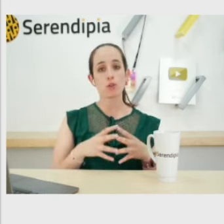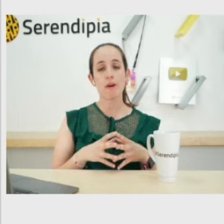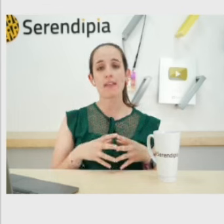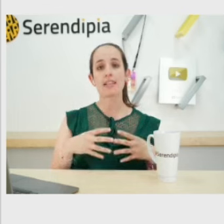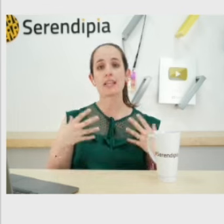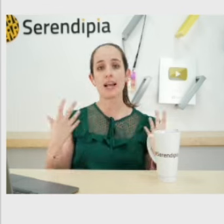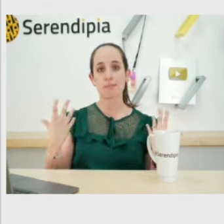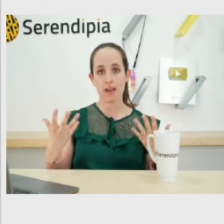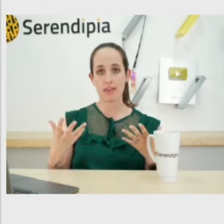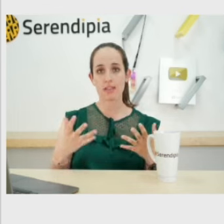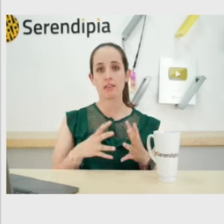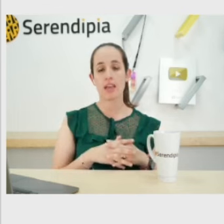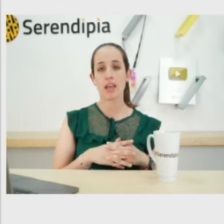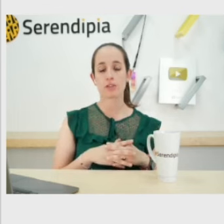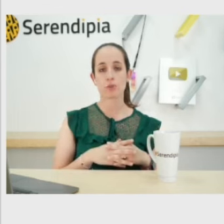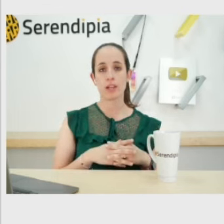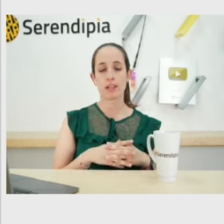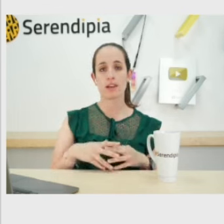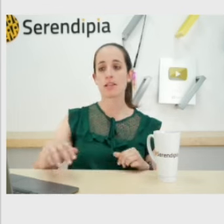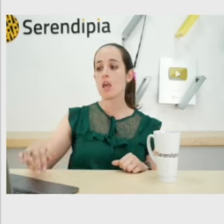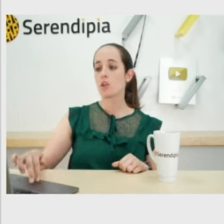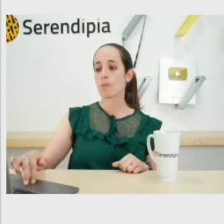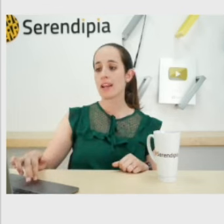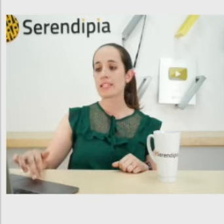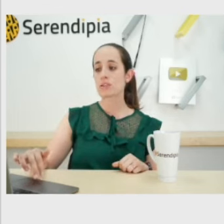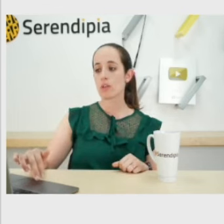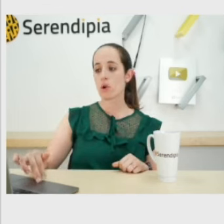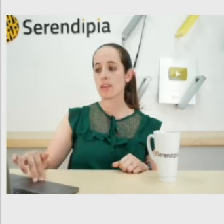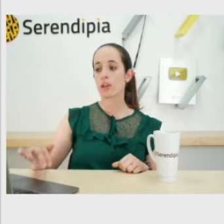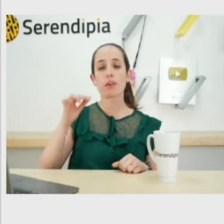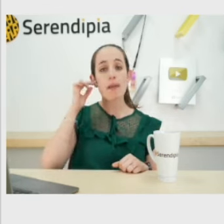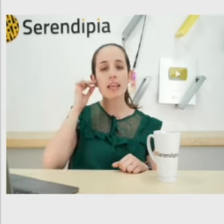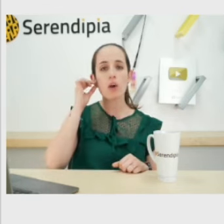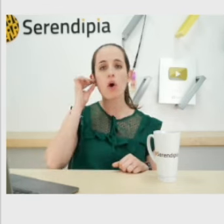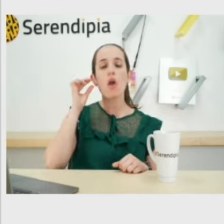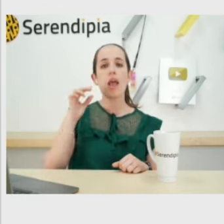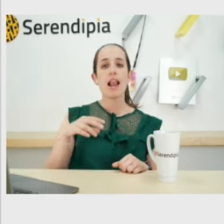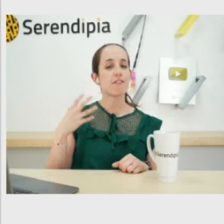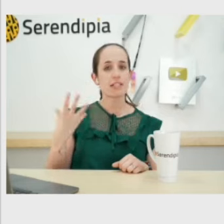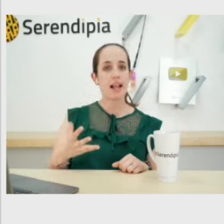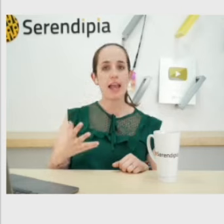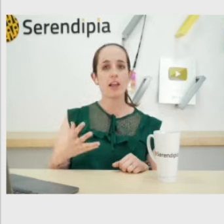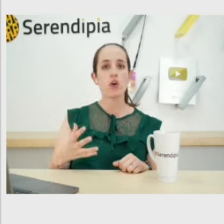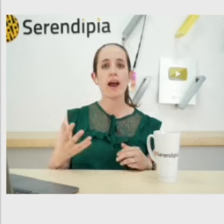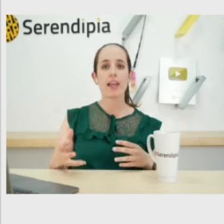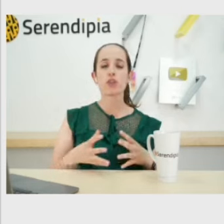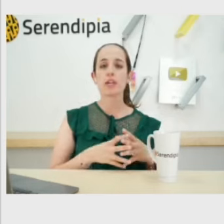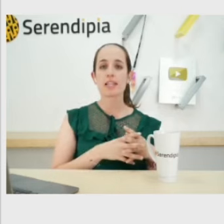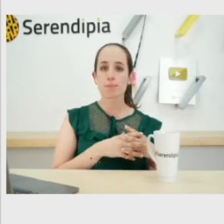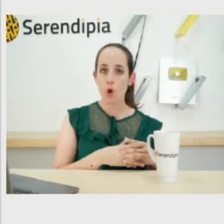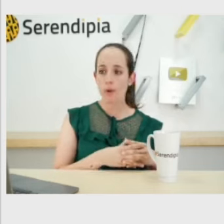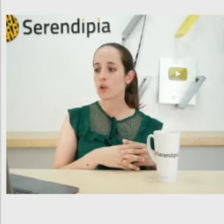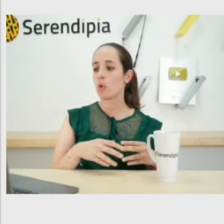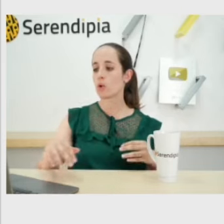acordaron los padres y las madres de estos 43 normalistas con el gobierno de México, la Fiscalía no ha